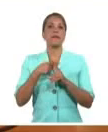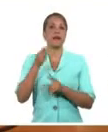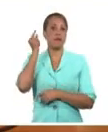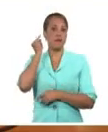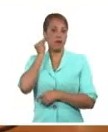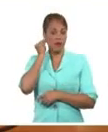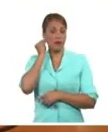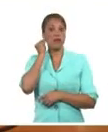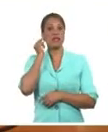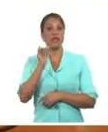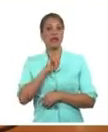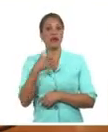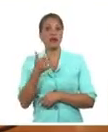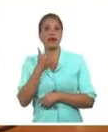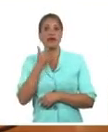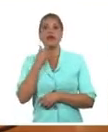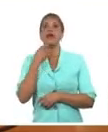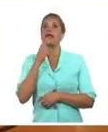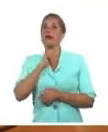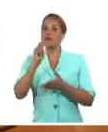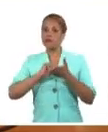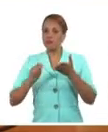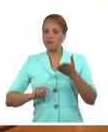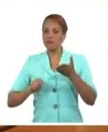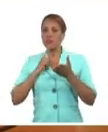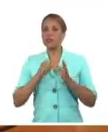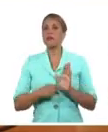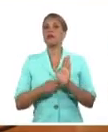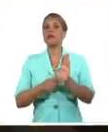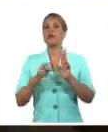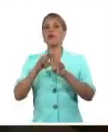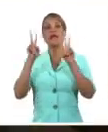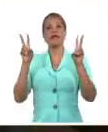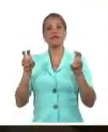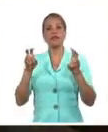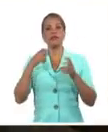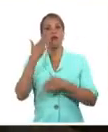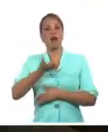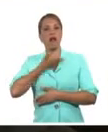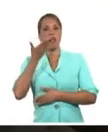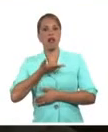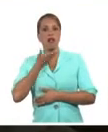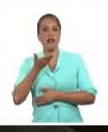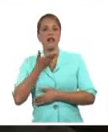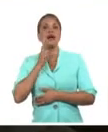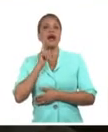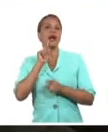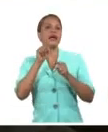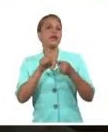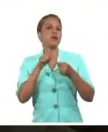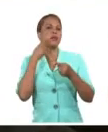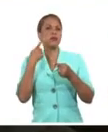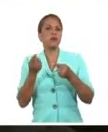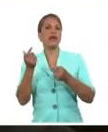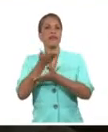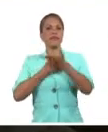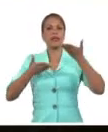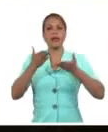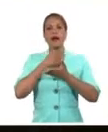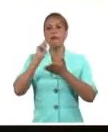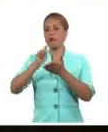quien fuera albacea del emblemático poeta, se presentó el título La Controversia del Siglo, que recoge el histórico intercambio poético